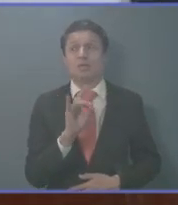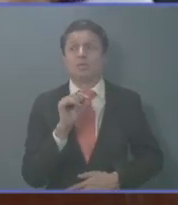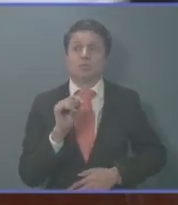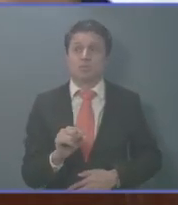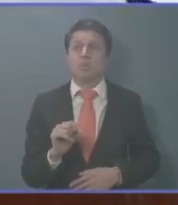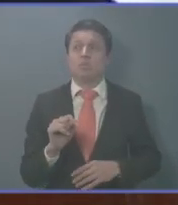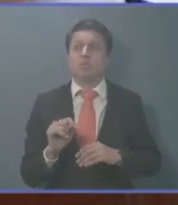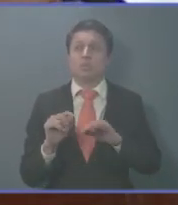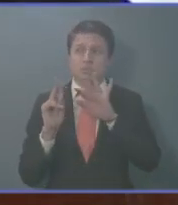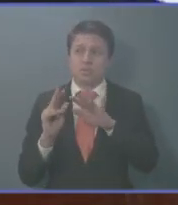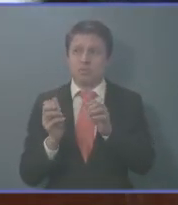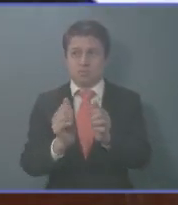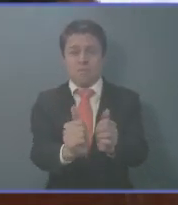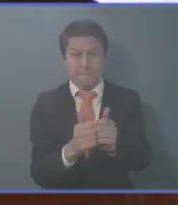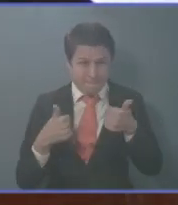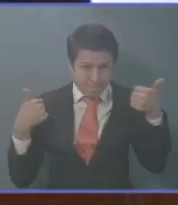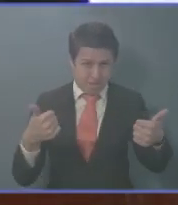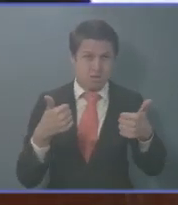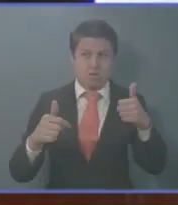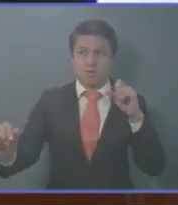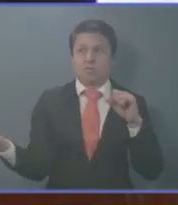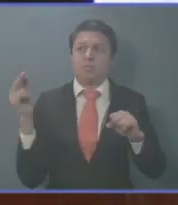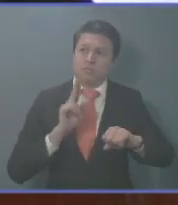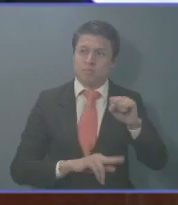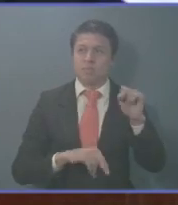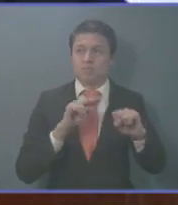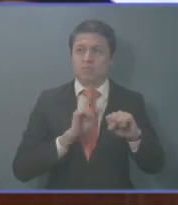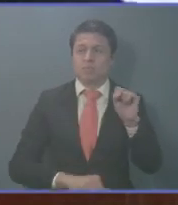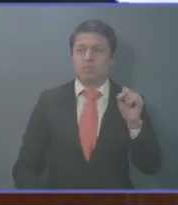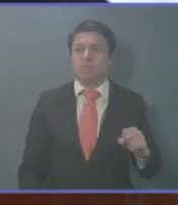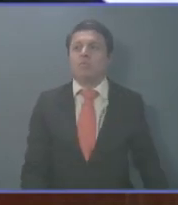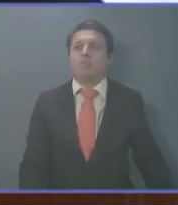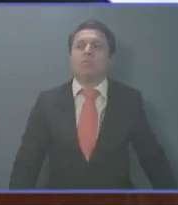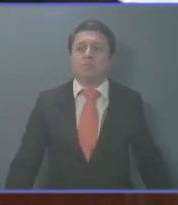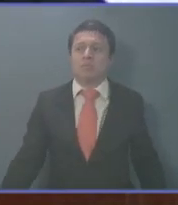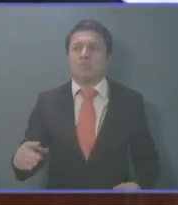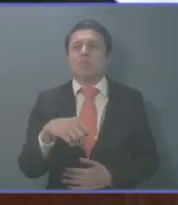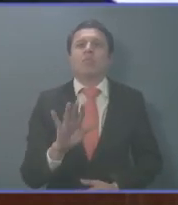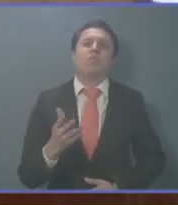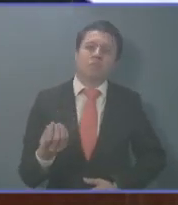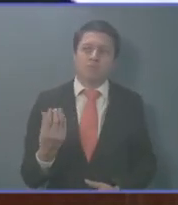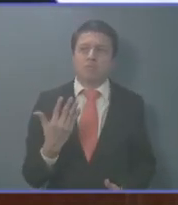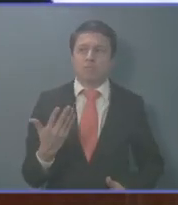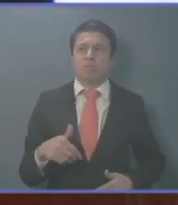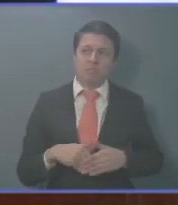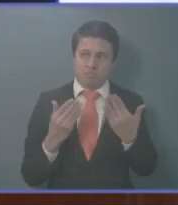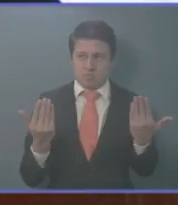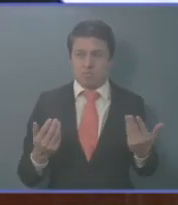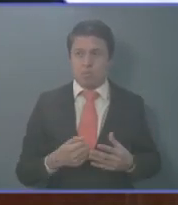488.7 millones de dólares. Hombre, que me vengan a decir que no hay